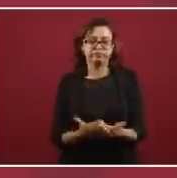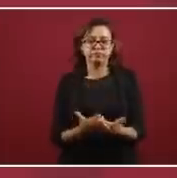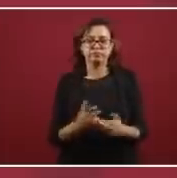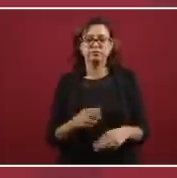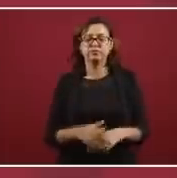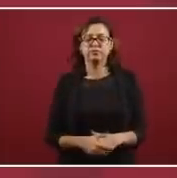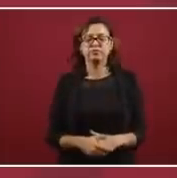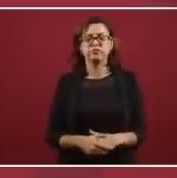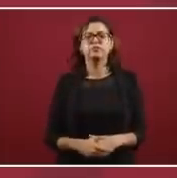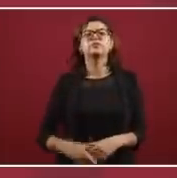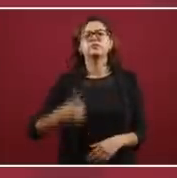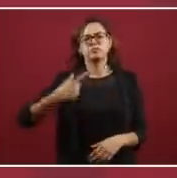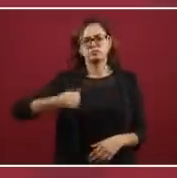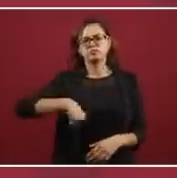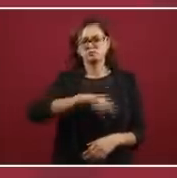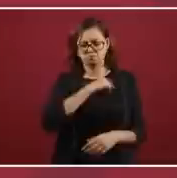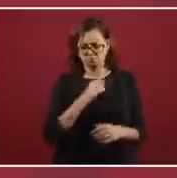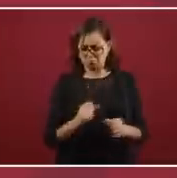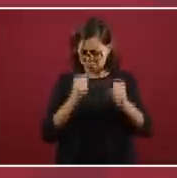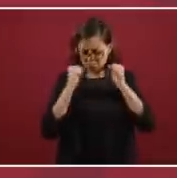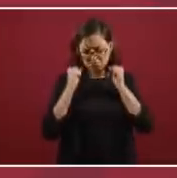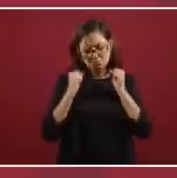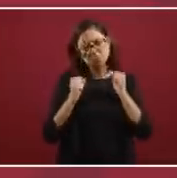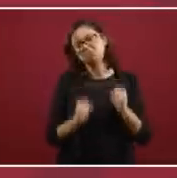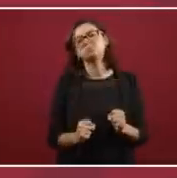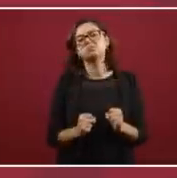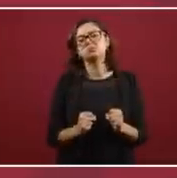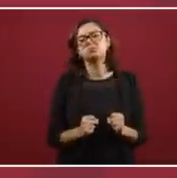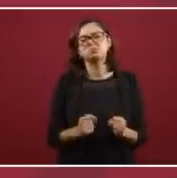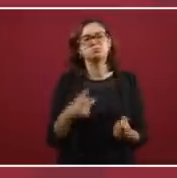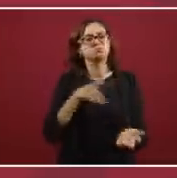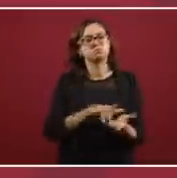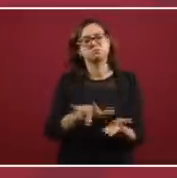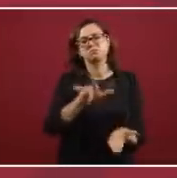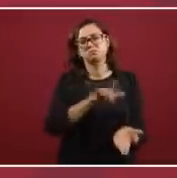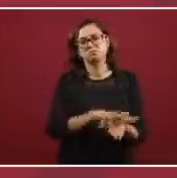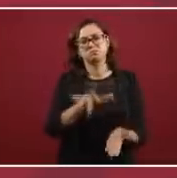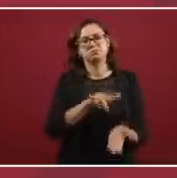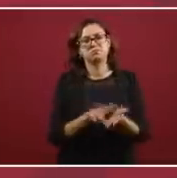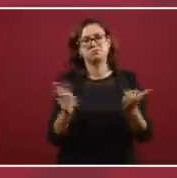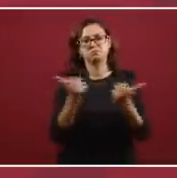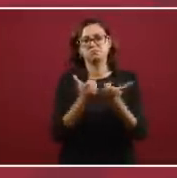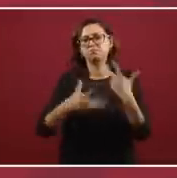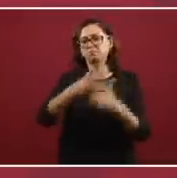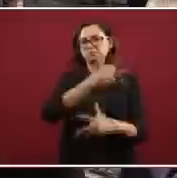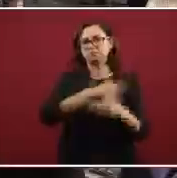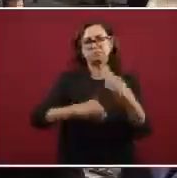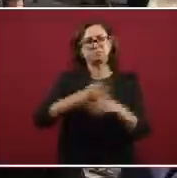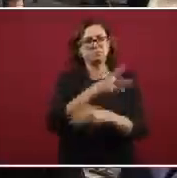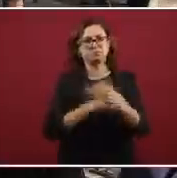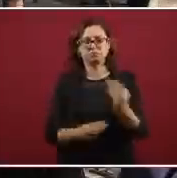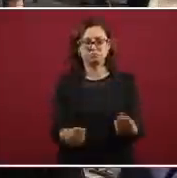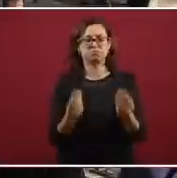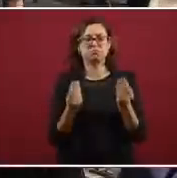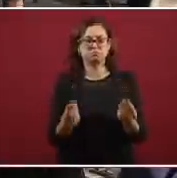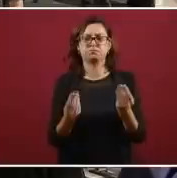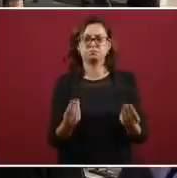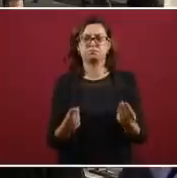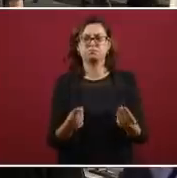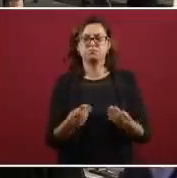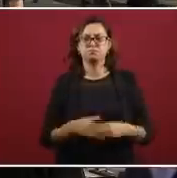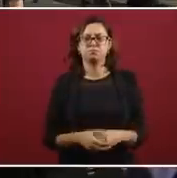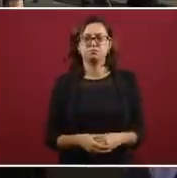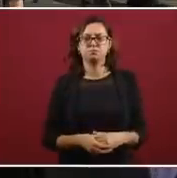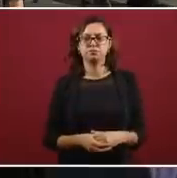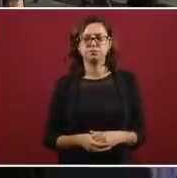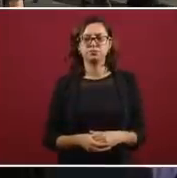Entonces, estamos seguros que así se va a apoyar mucho la economía popular. Esto,